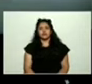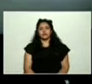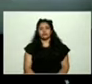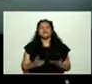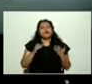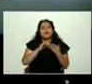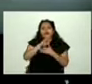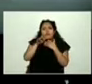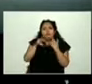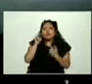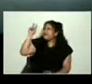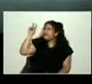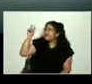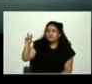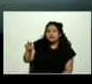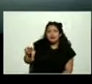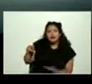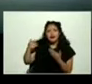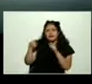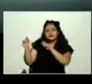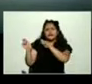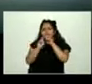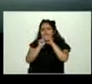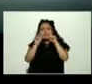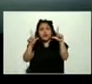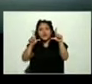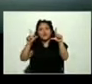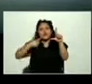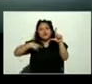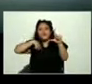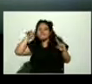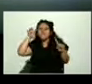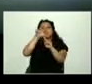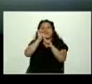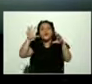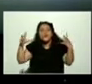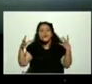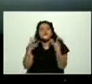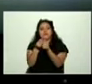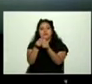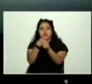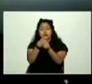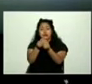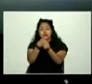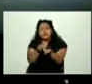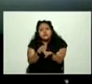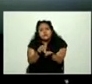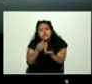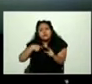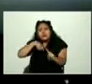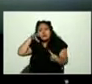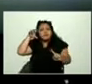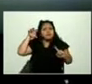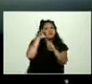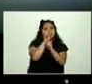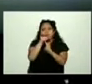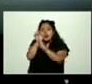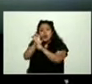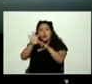Todo esto lo hemos logrado juntos. Los logros son de toda la